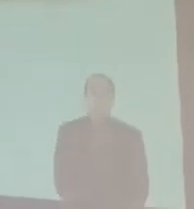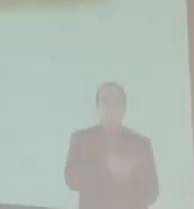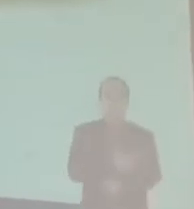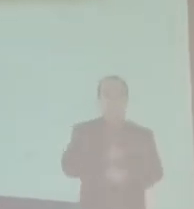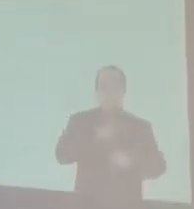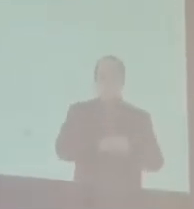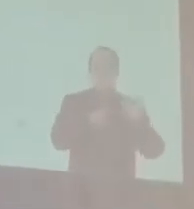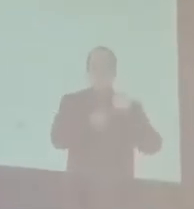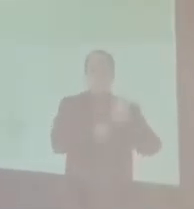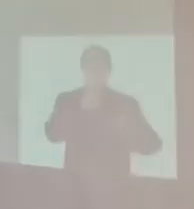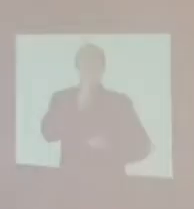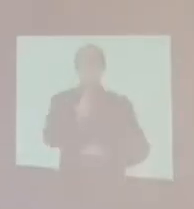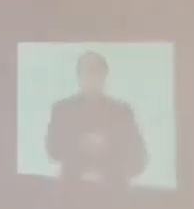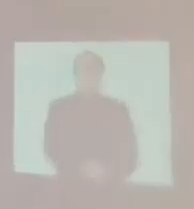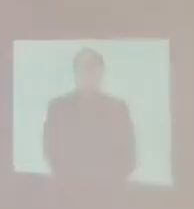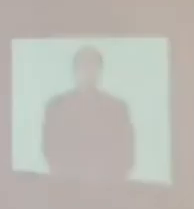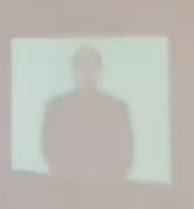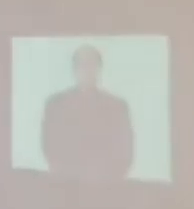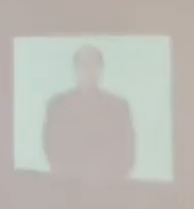Honestidad que da resultados.